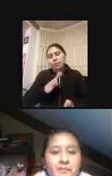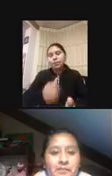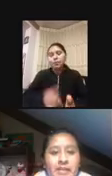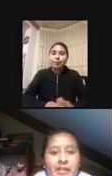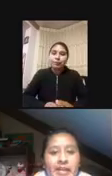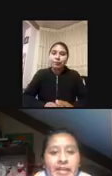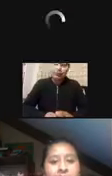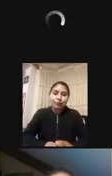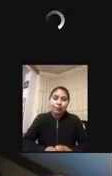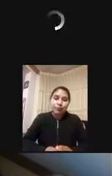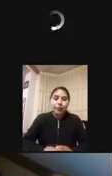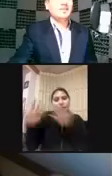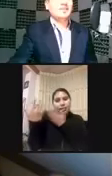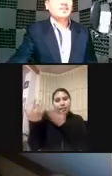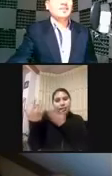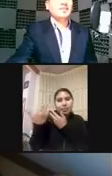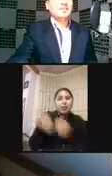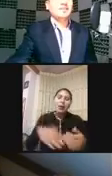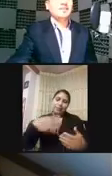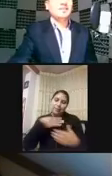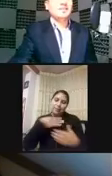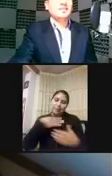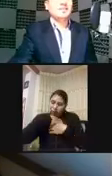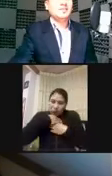espero que les haya gustado, ¿no?